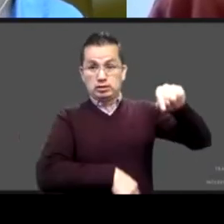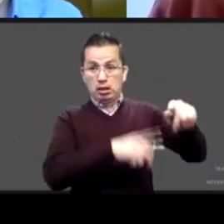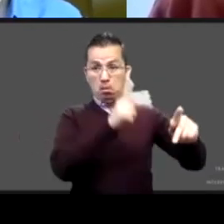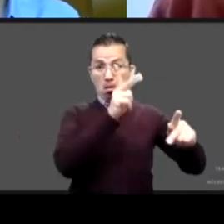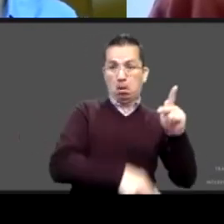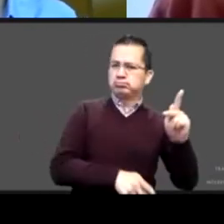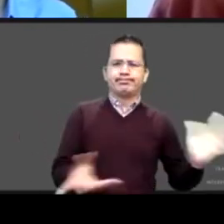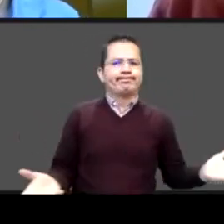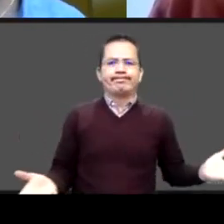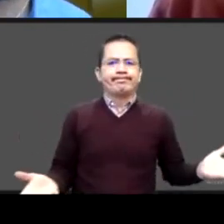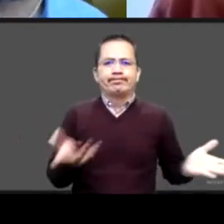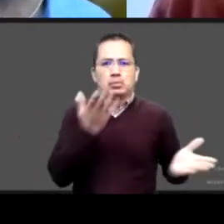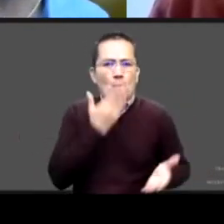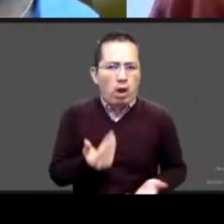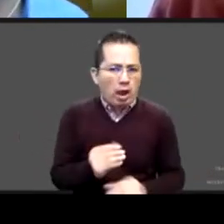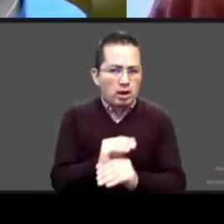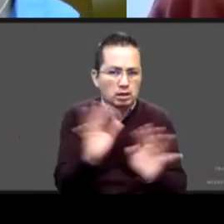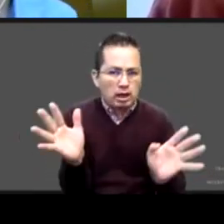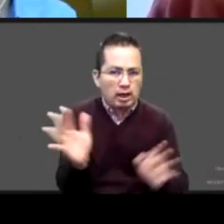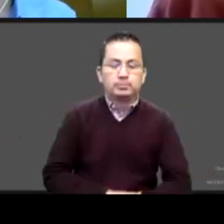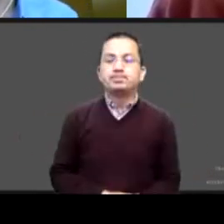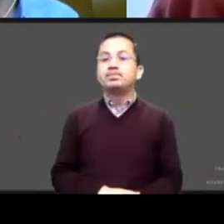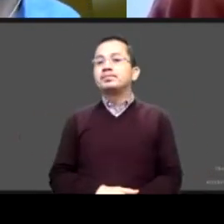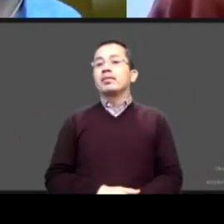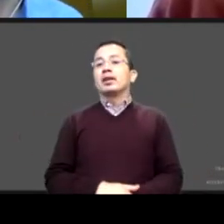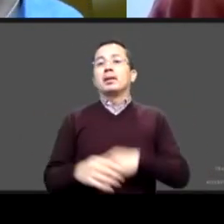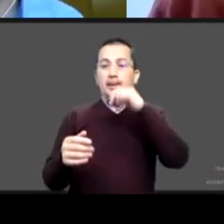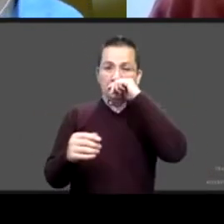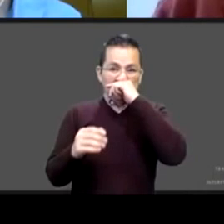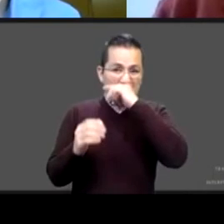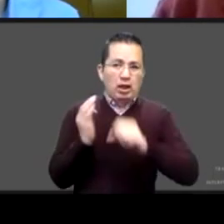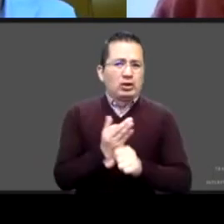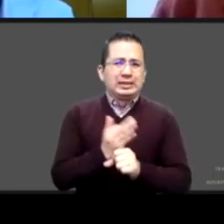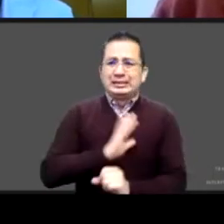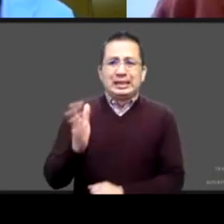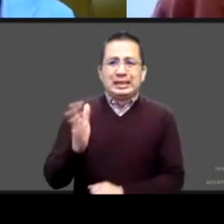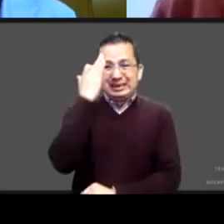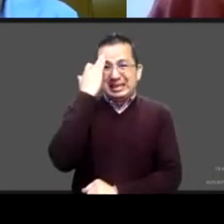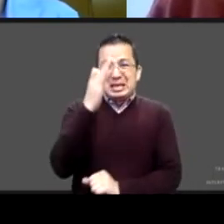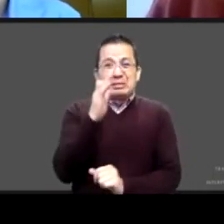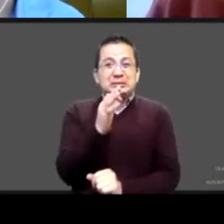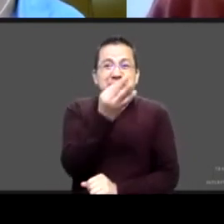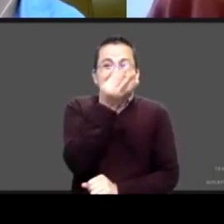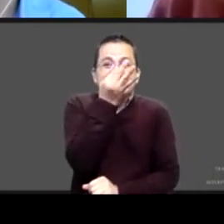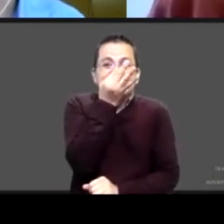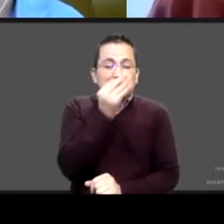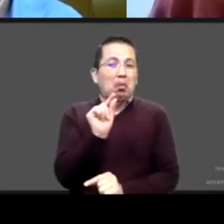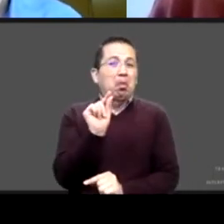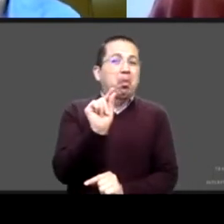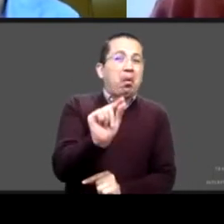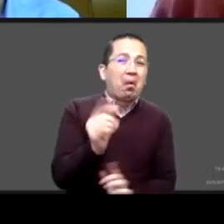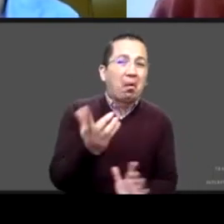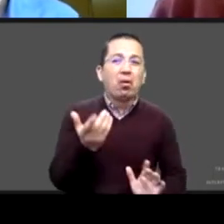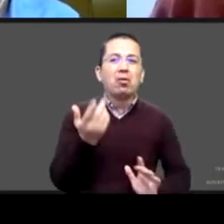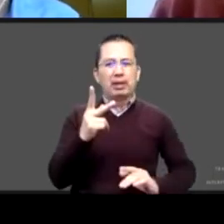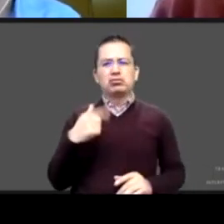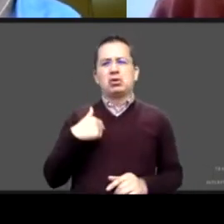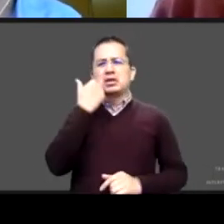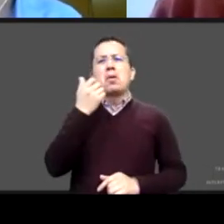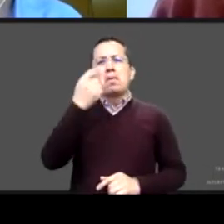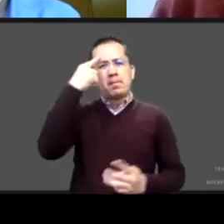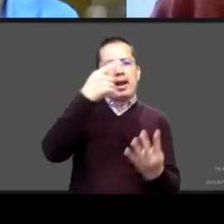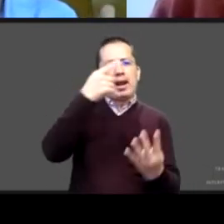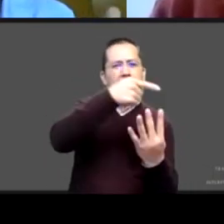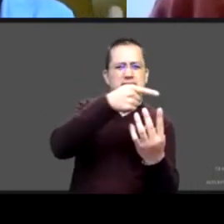bien, vamos ya justo en el cierre, nos queda muy poquito tiempo. Tengo una pregunta nada más para cada uno de los participantes y